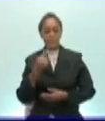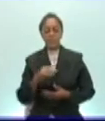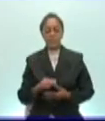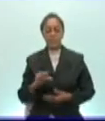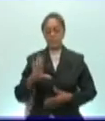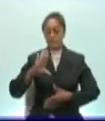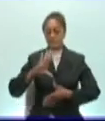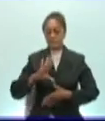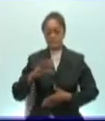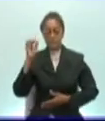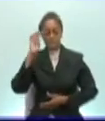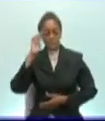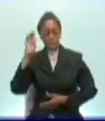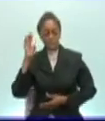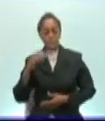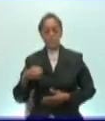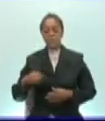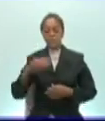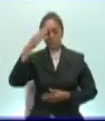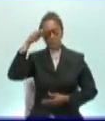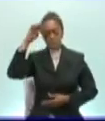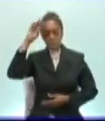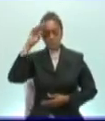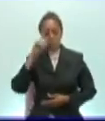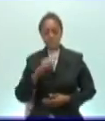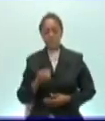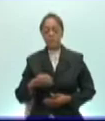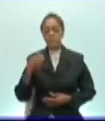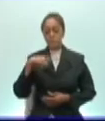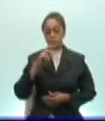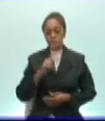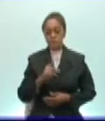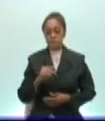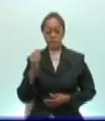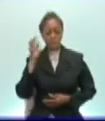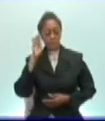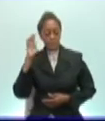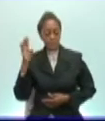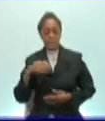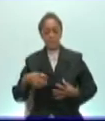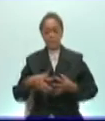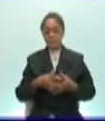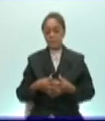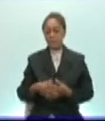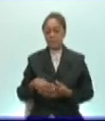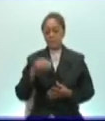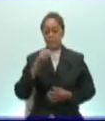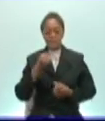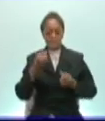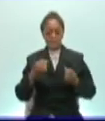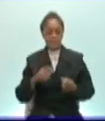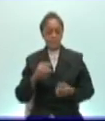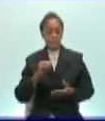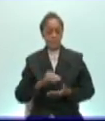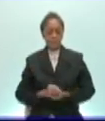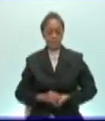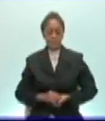América, recuerden, la isla de Cuba y la isla de Puerto Rico. Por lo tanto, Estados Unidos, a partir de este